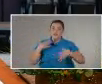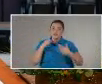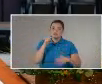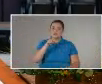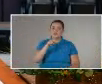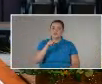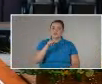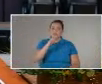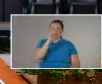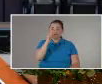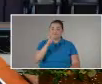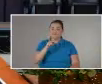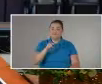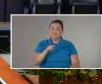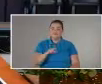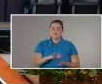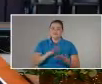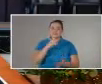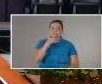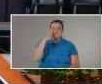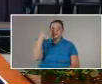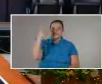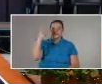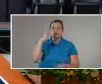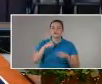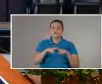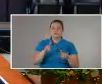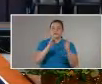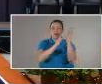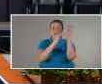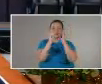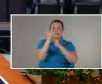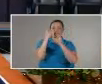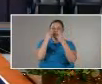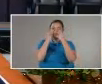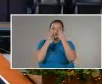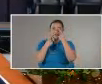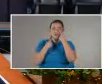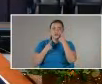Gloria a Dios. Pero Jesús lloró.